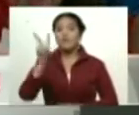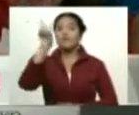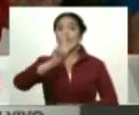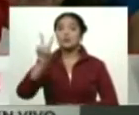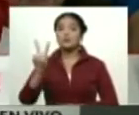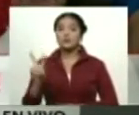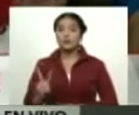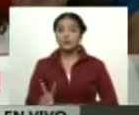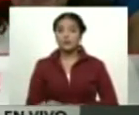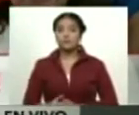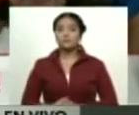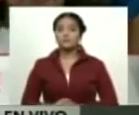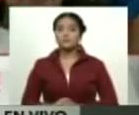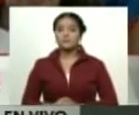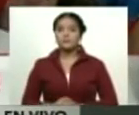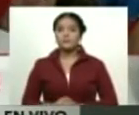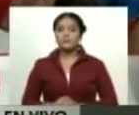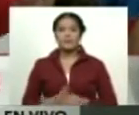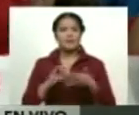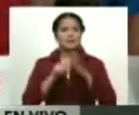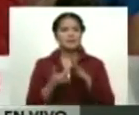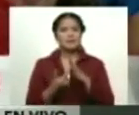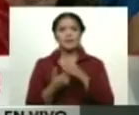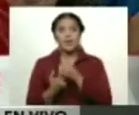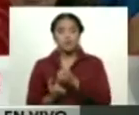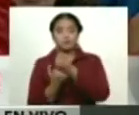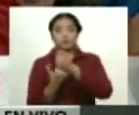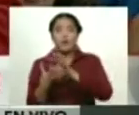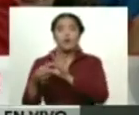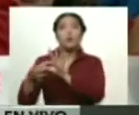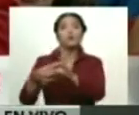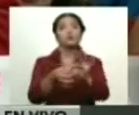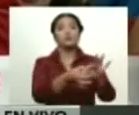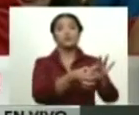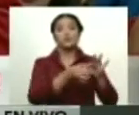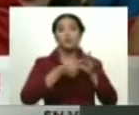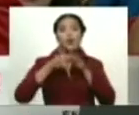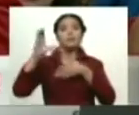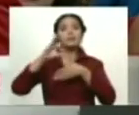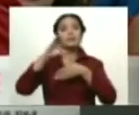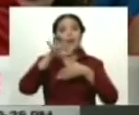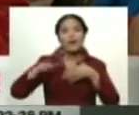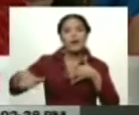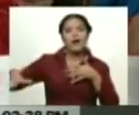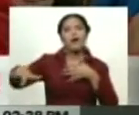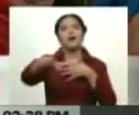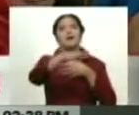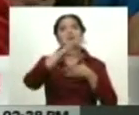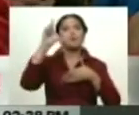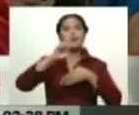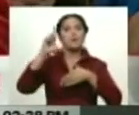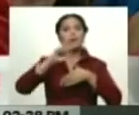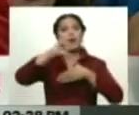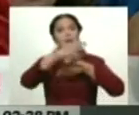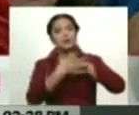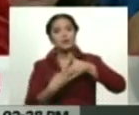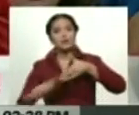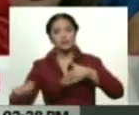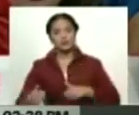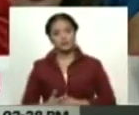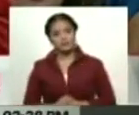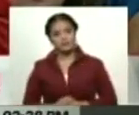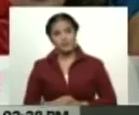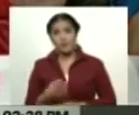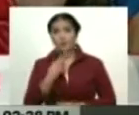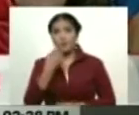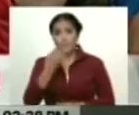es un ancla de la estabilidad del Caribe, de América Latina y de América del Sur. Y lo